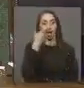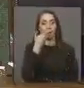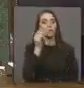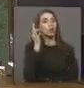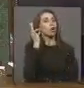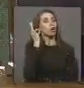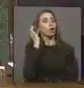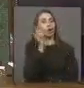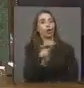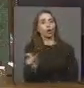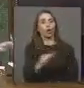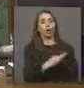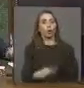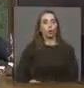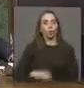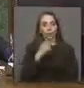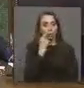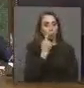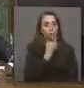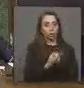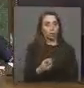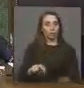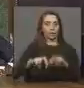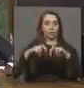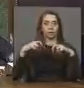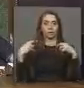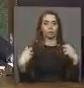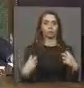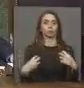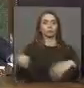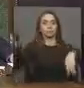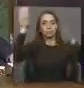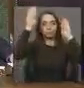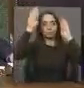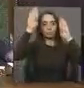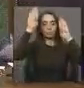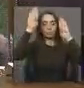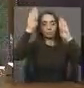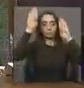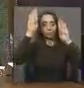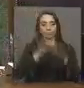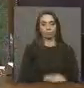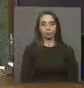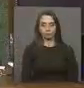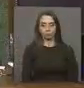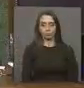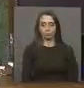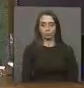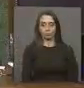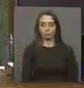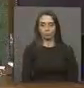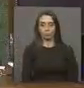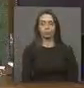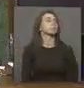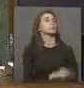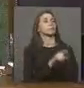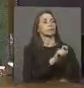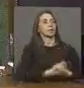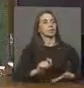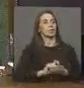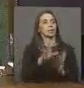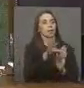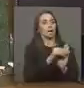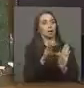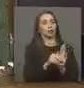las y los colegas parlamentarios que se encuentran en este momento levantando la mano nuestro hemiciclo y que relacionaría estamos